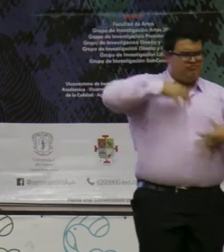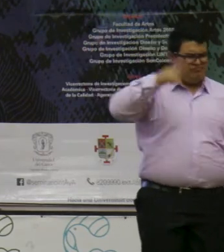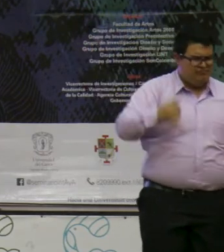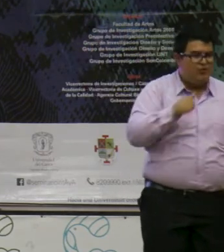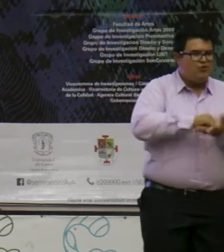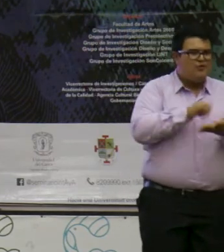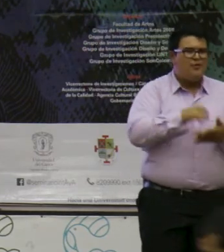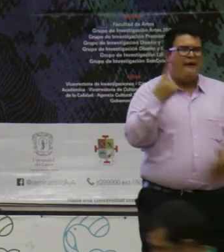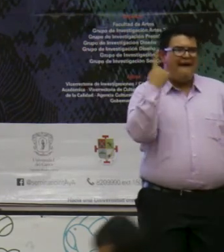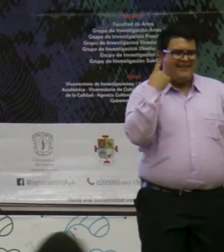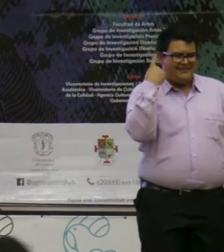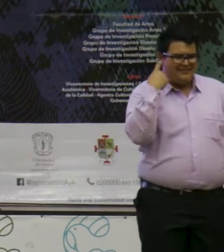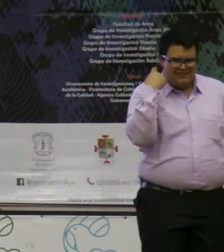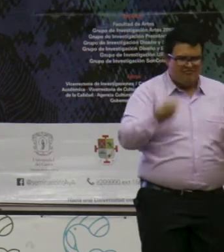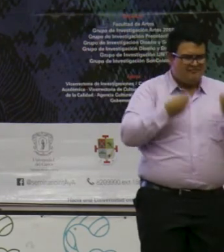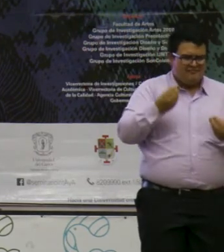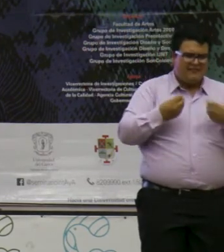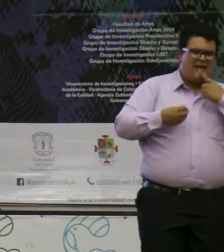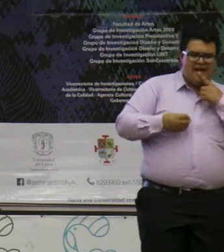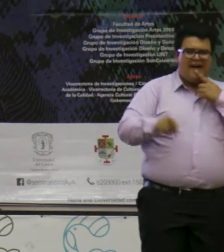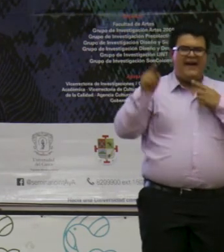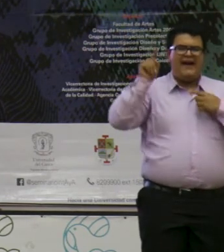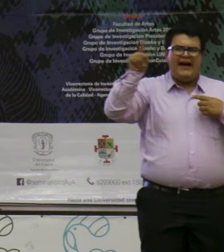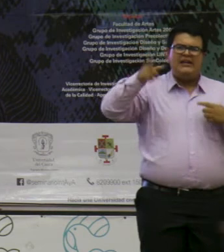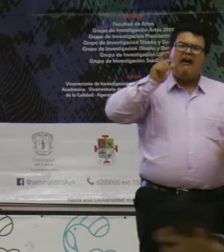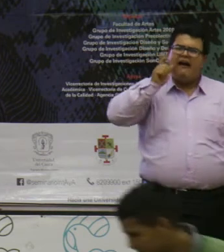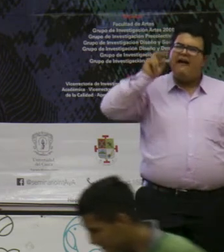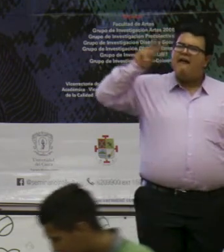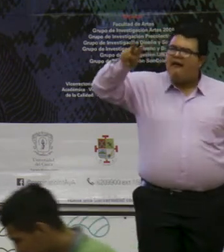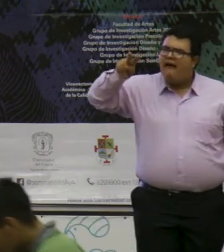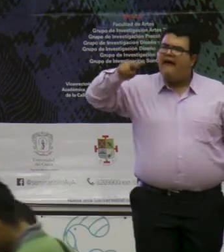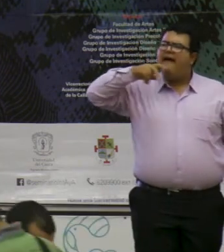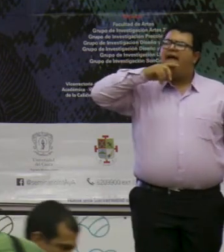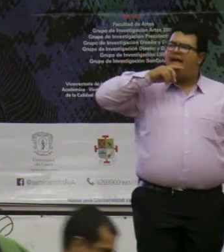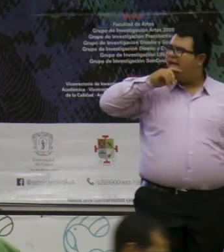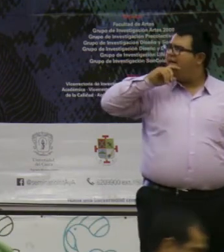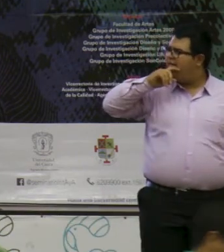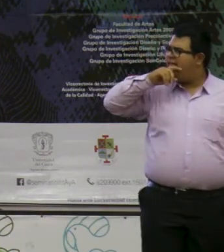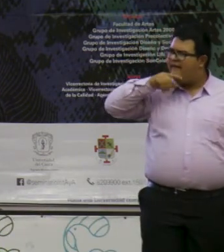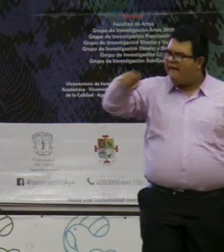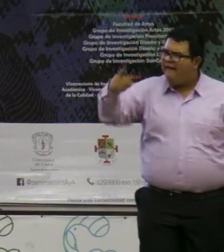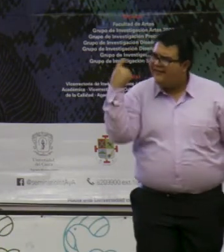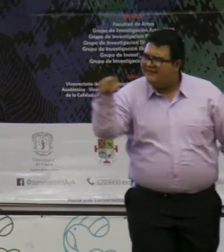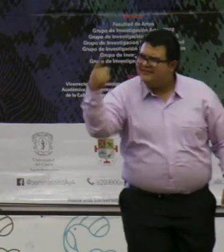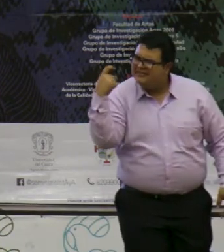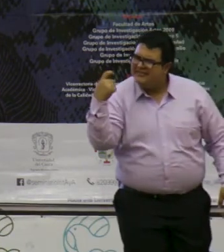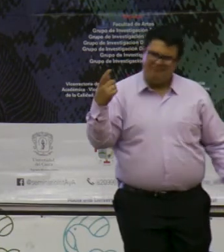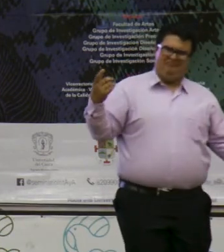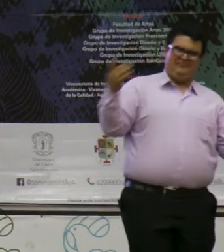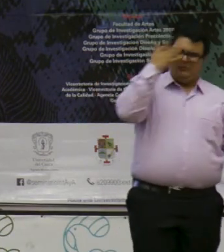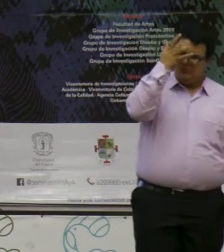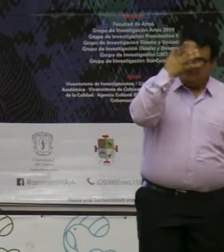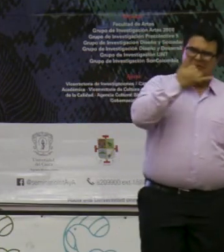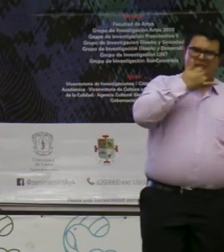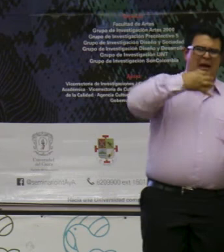quien veía la plaza de Caldas por allá donde nadie más la veía. Ella era Oriente ayer. Ella era Oriente. Todo el mundo, ¿pero por qué está haciendo eso? Ella necesitaba